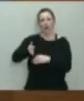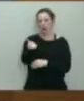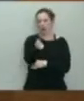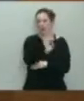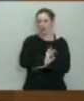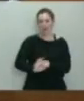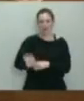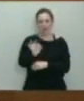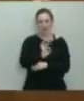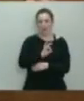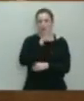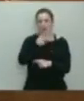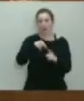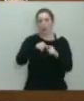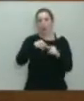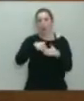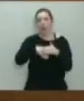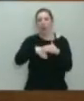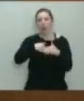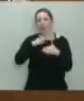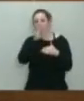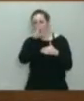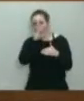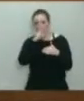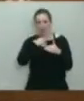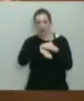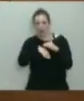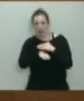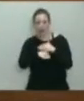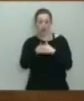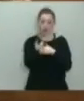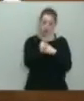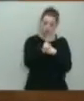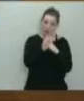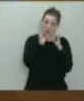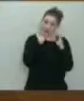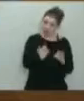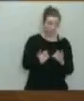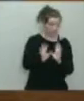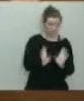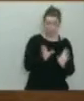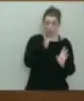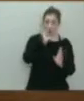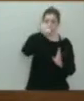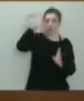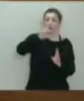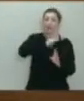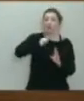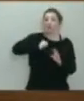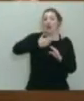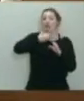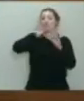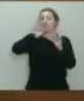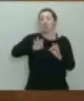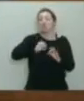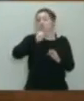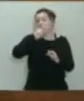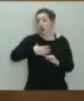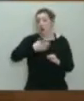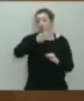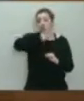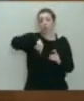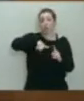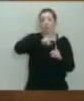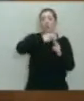barrer debajo de la alfombra. Y esto es barrer debajo de la alfombra, y usted lo sabe. ¿Que estén así el conjunto de comunidades autónomas? Bueno, nosotros hacemos